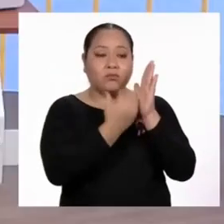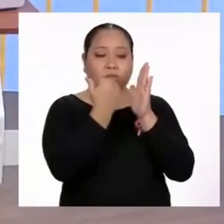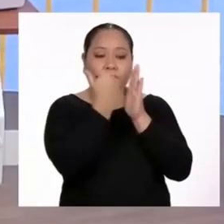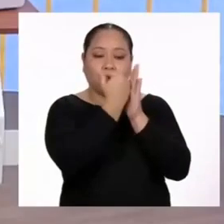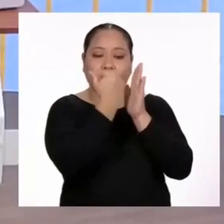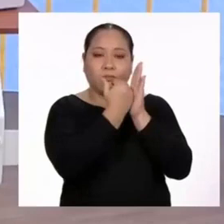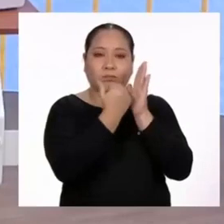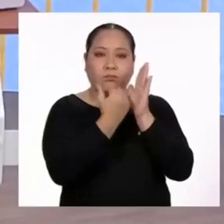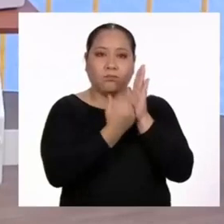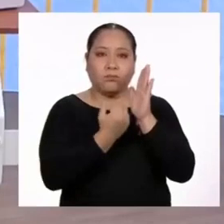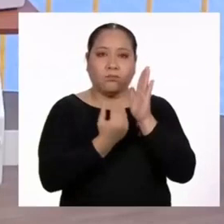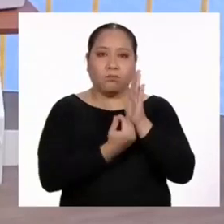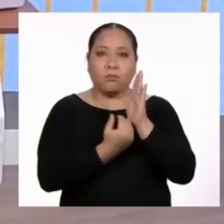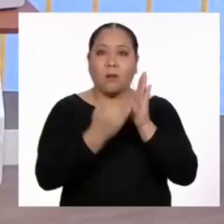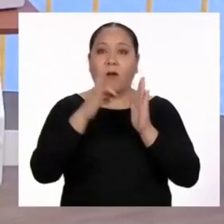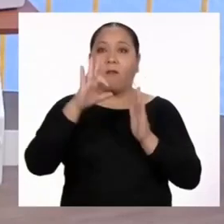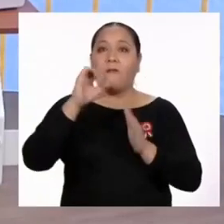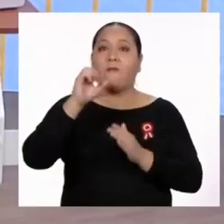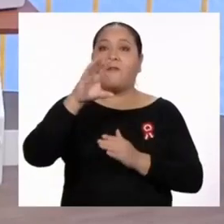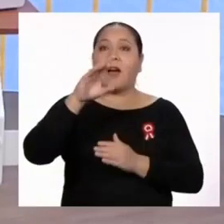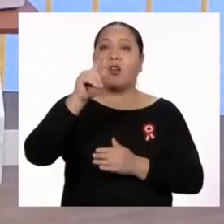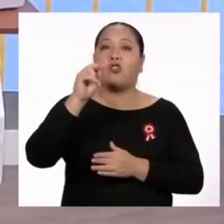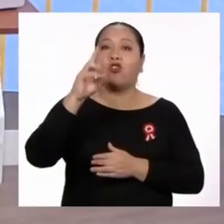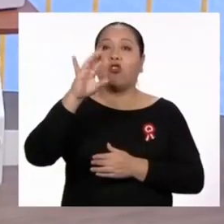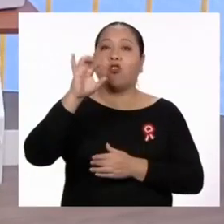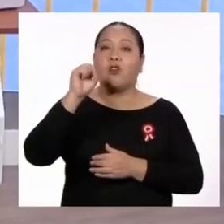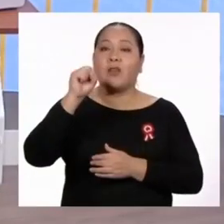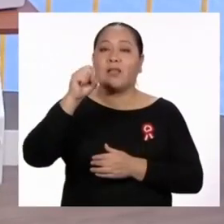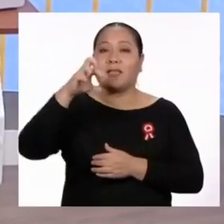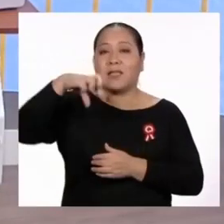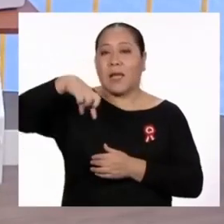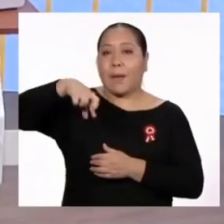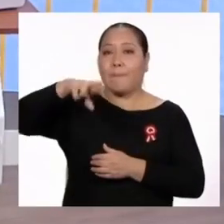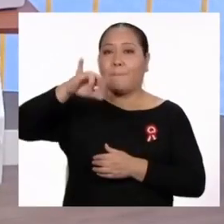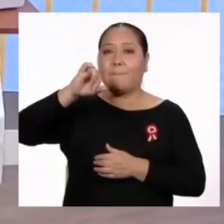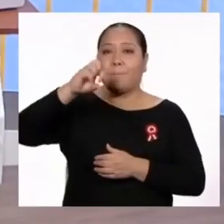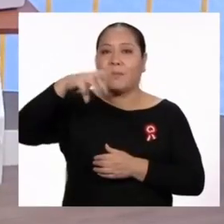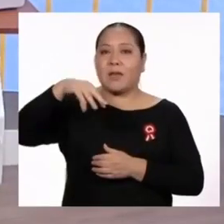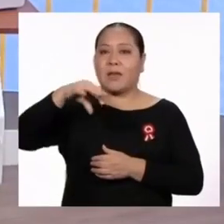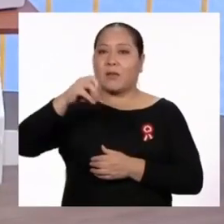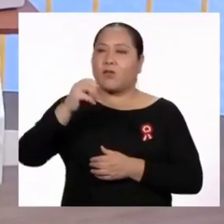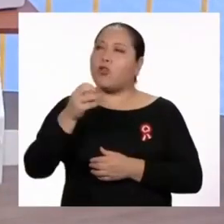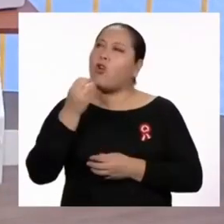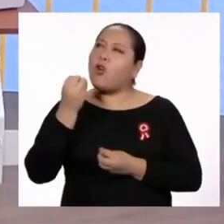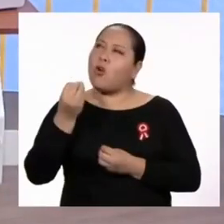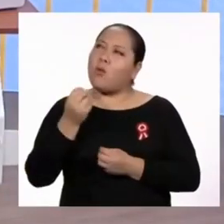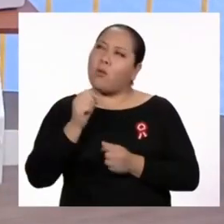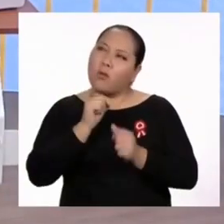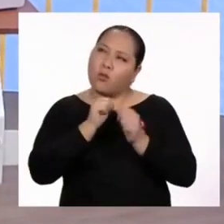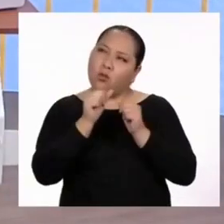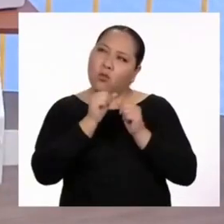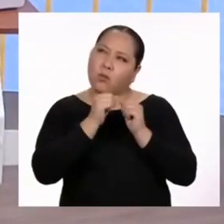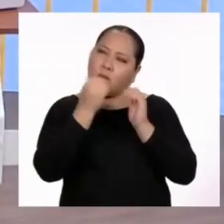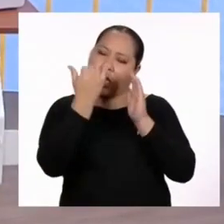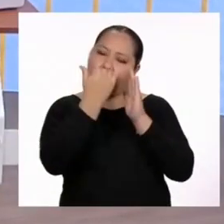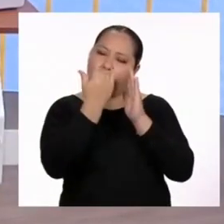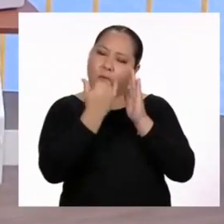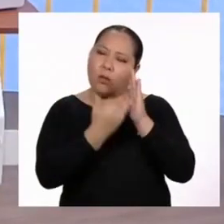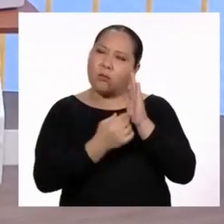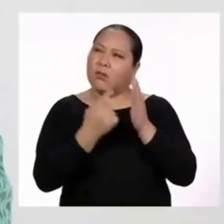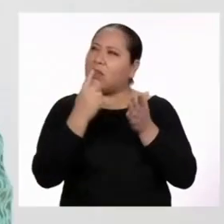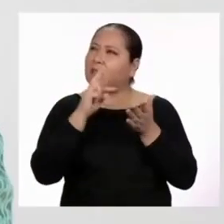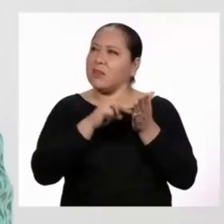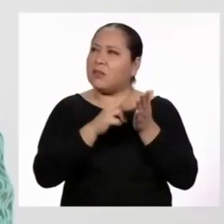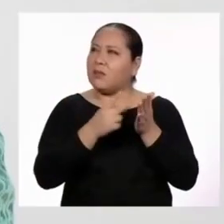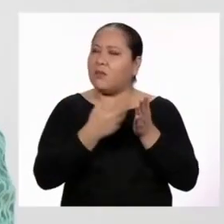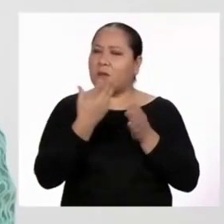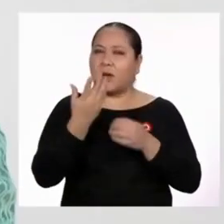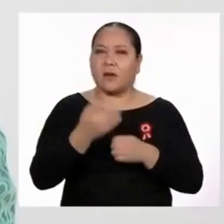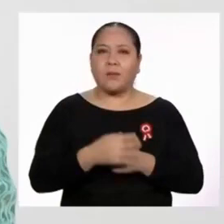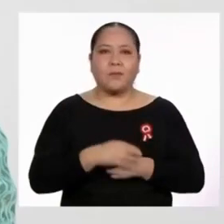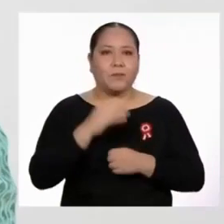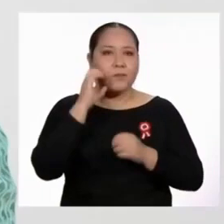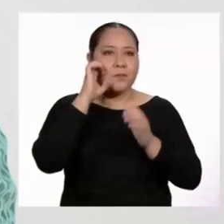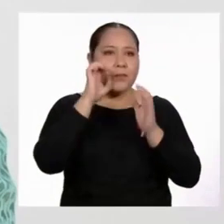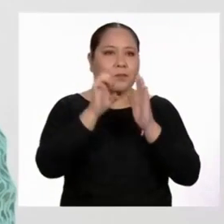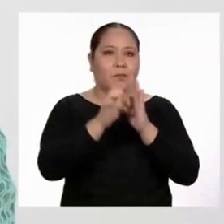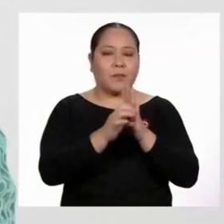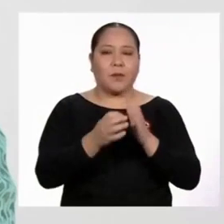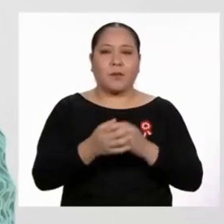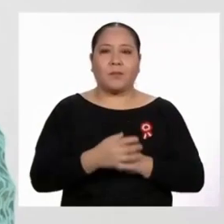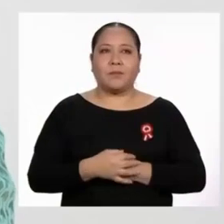primos. ¿Cómo es eso de descomponer un número en sus factores primos? ¿Qué implica ello? Por